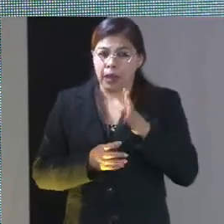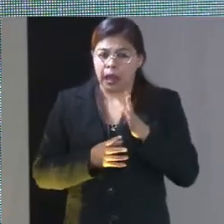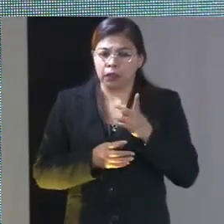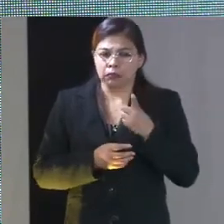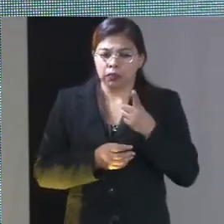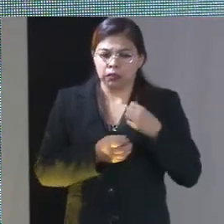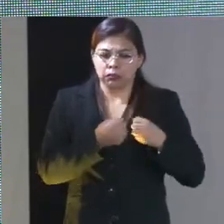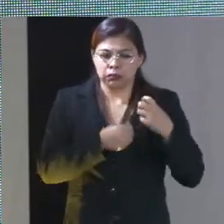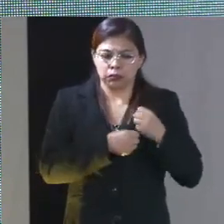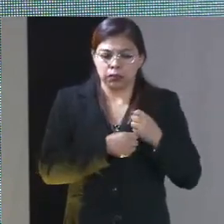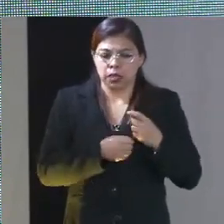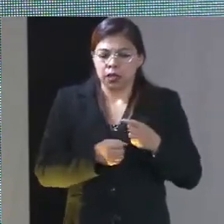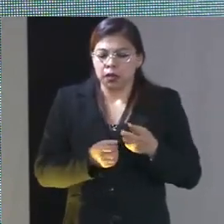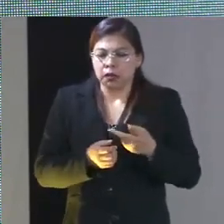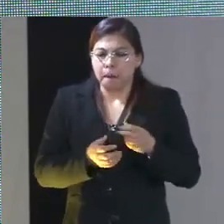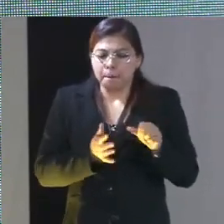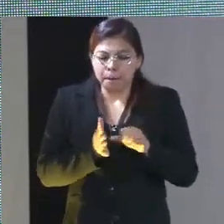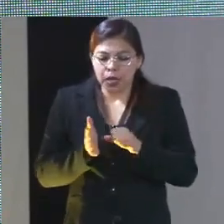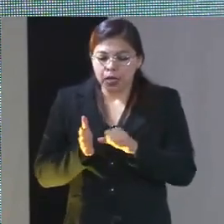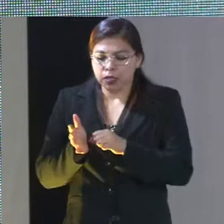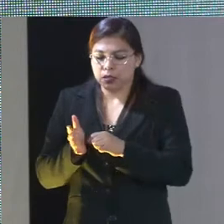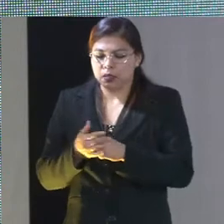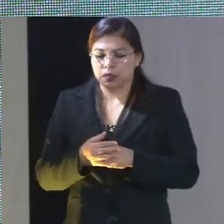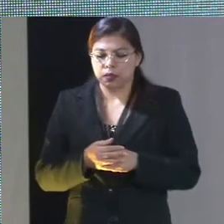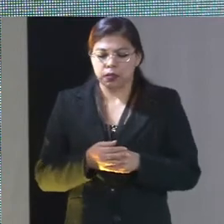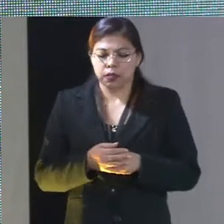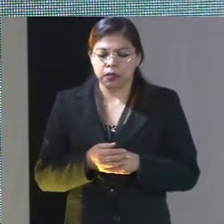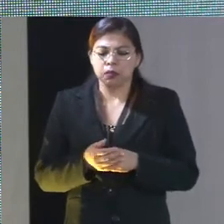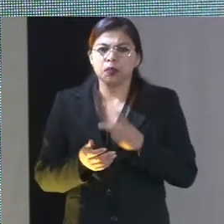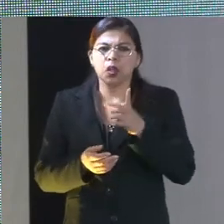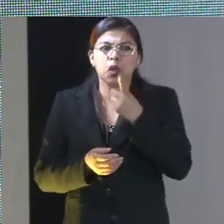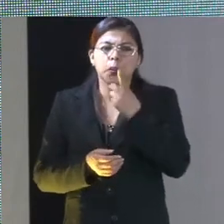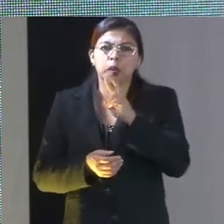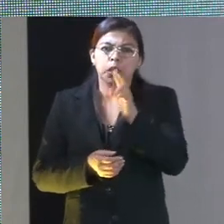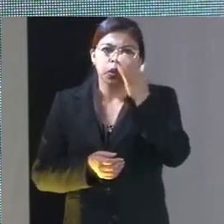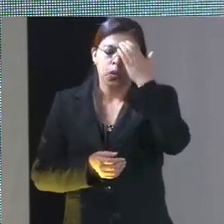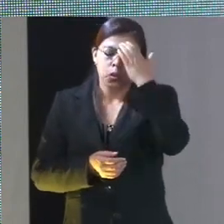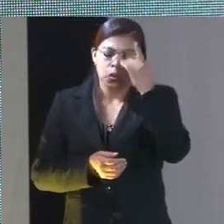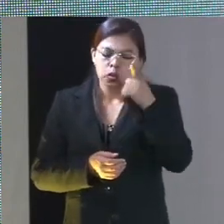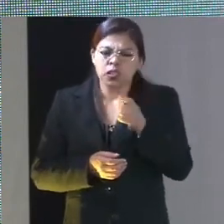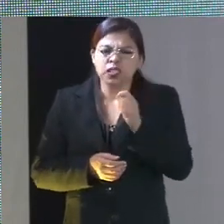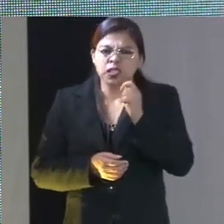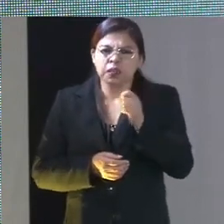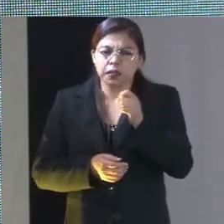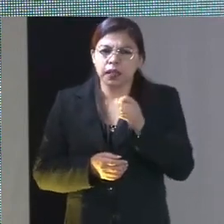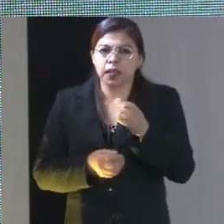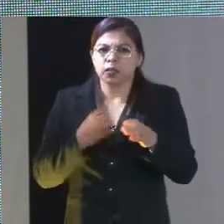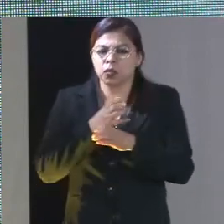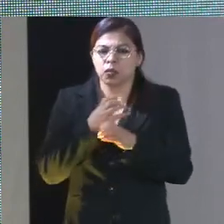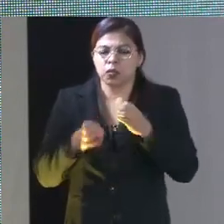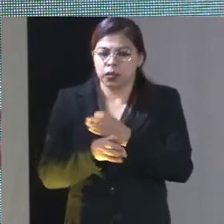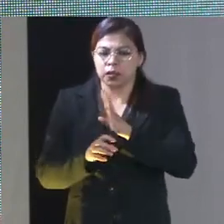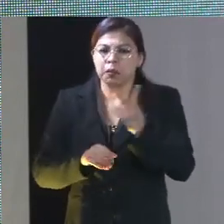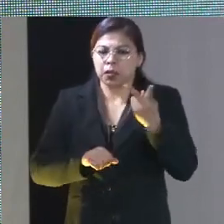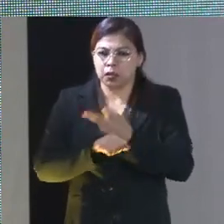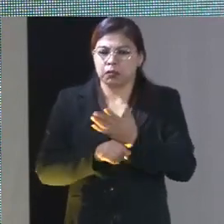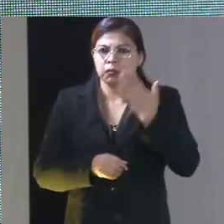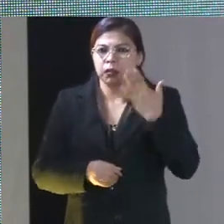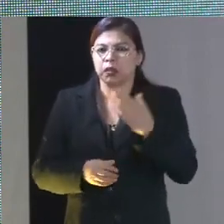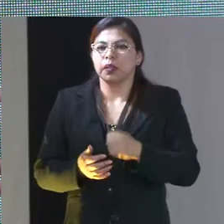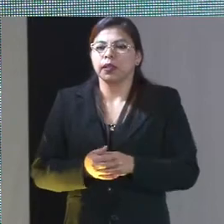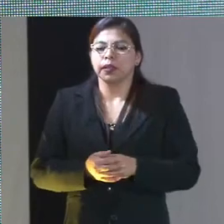meses le envió al rey de España, llamando a que se reconozca el significado de los hechos del pasado, por un